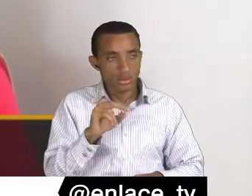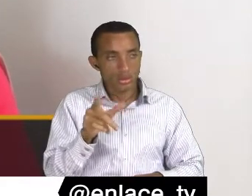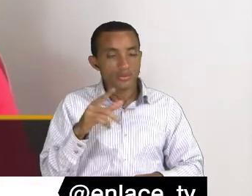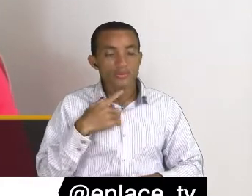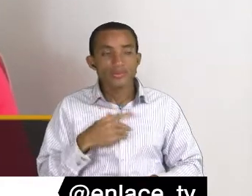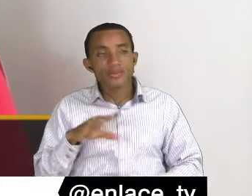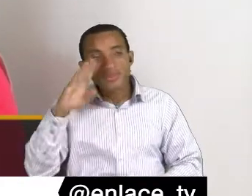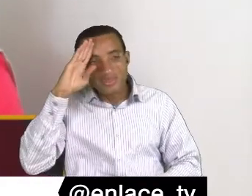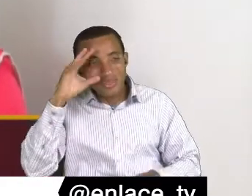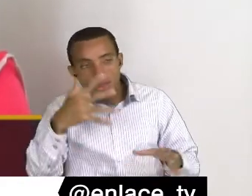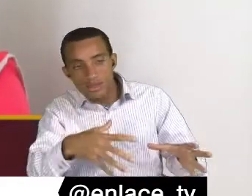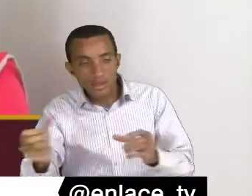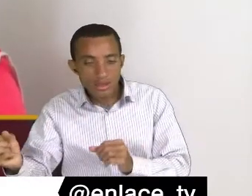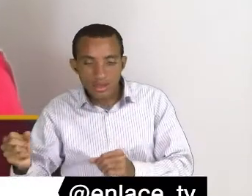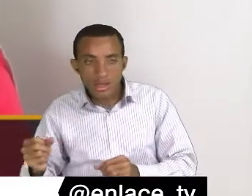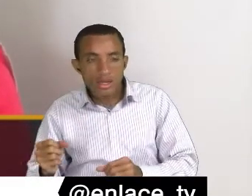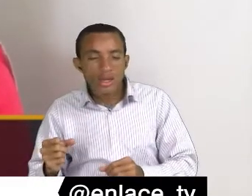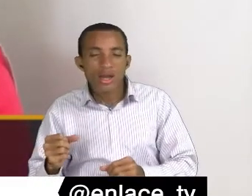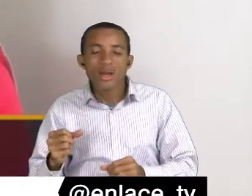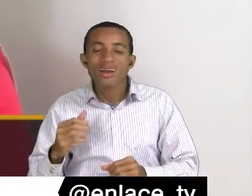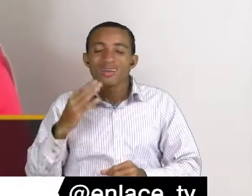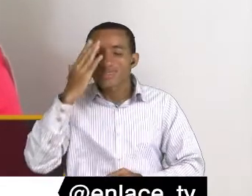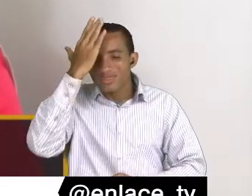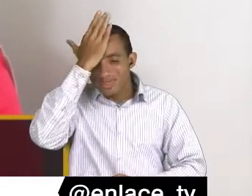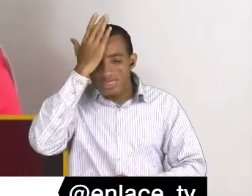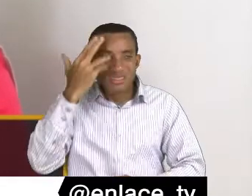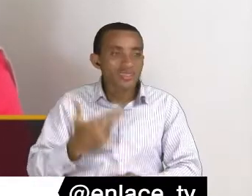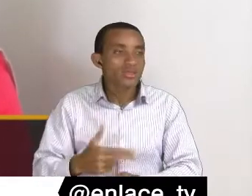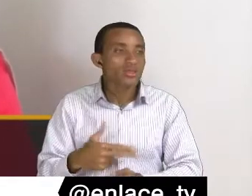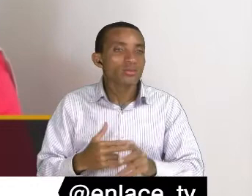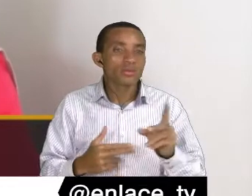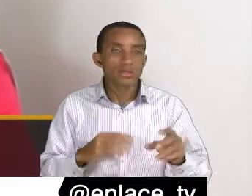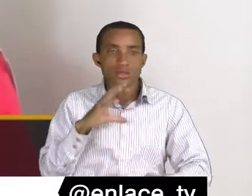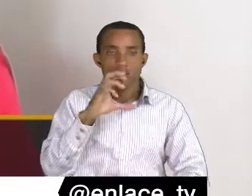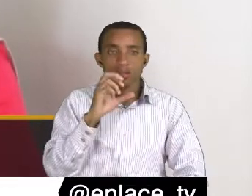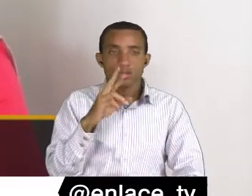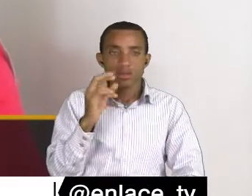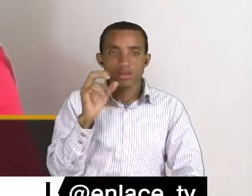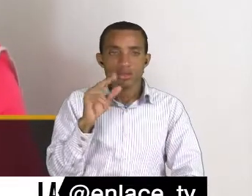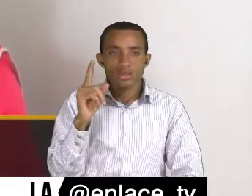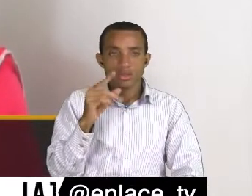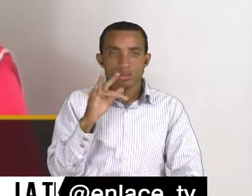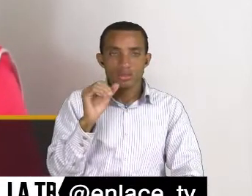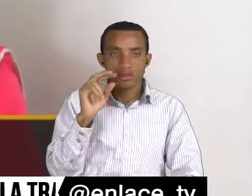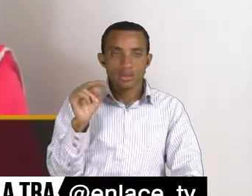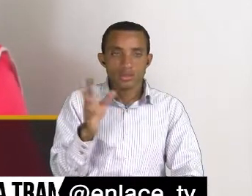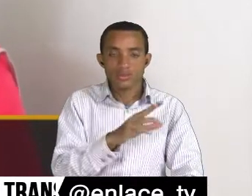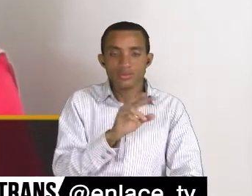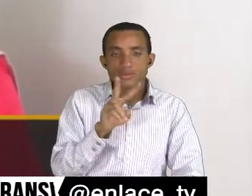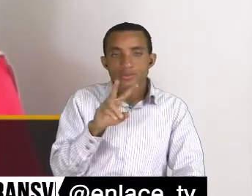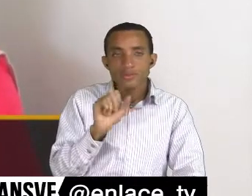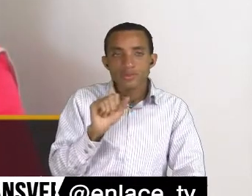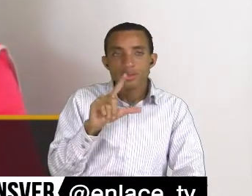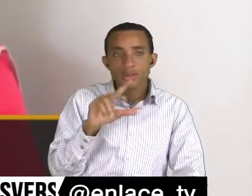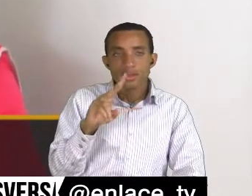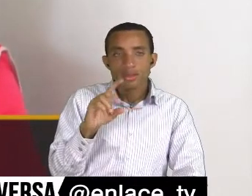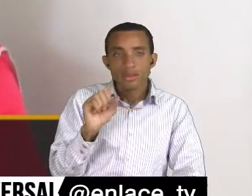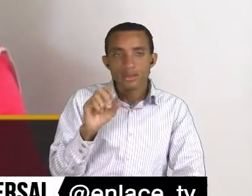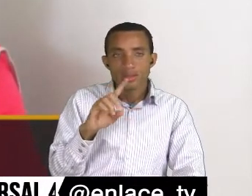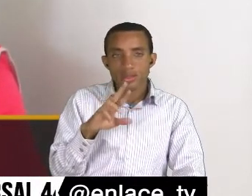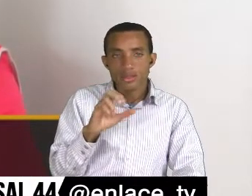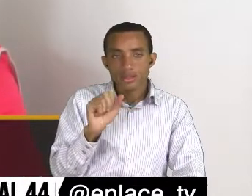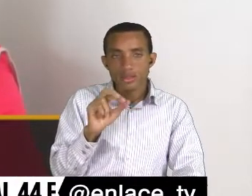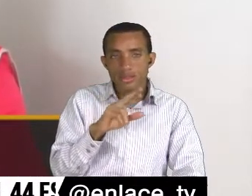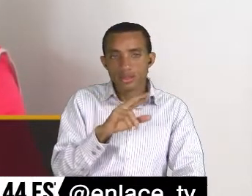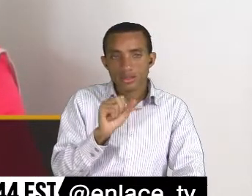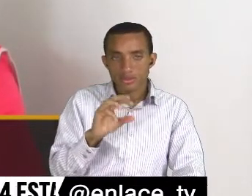llama Cristian Delgado Valderrama. Nos quitó uno de los carros, el que compró mi hermano, se lo quitó a mi hermano.